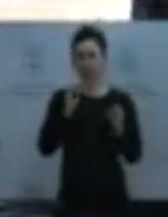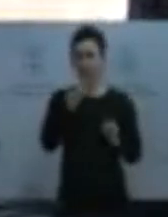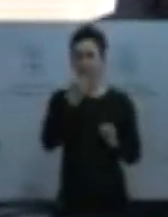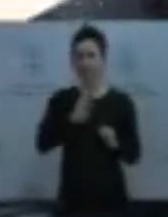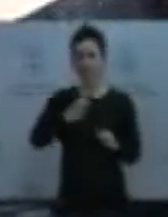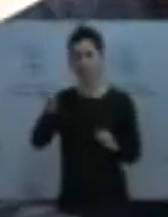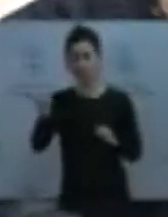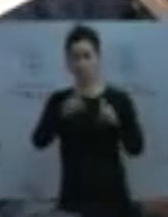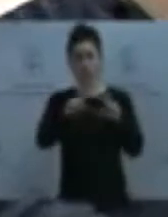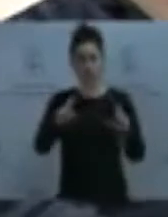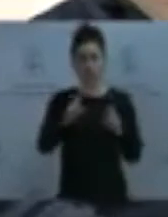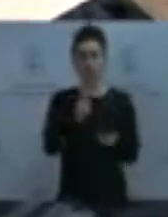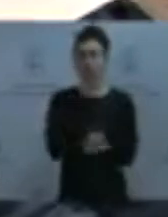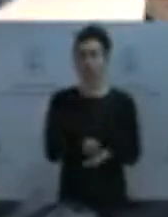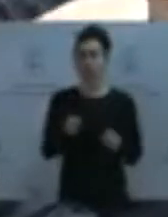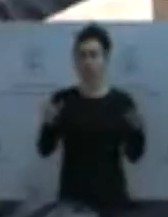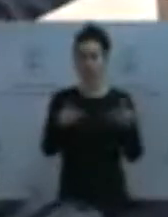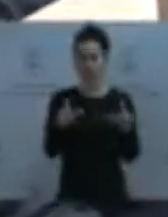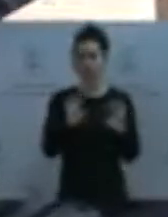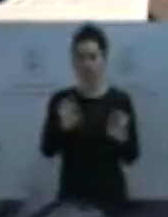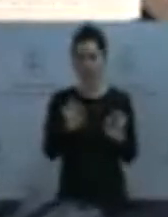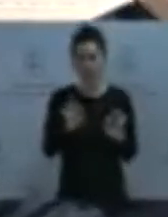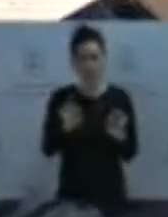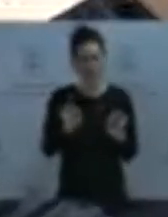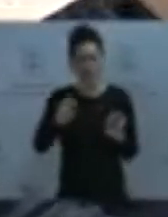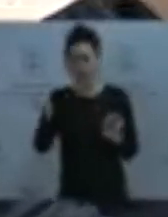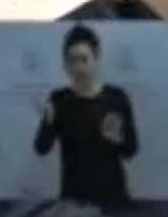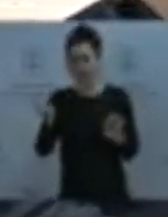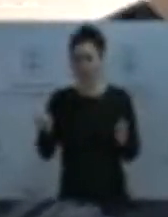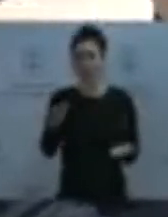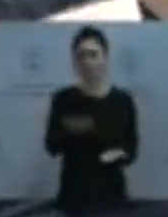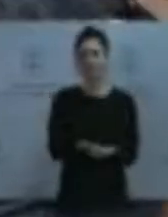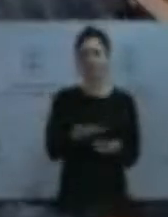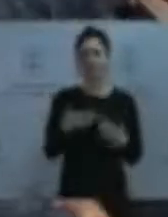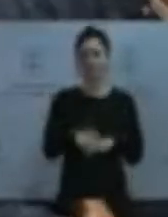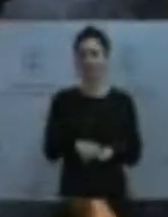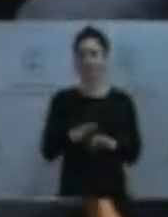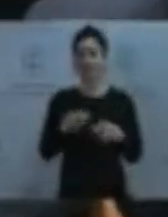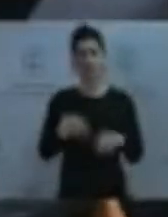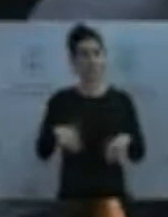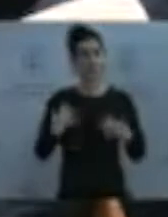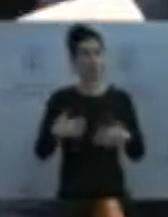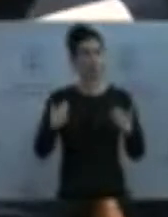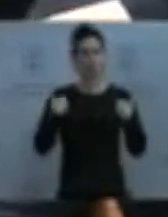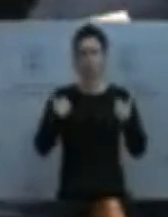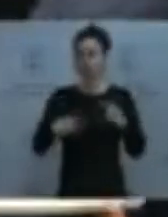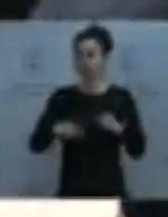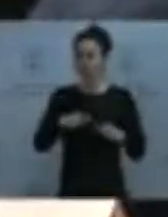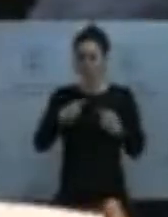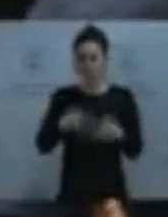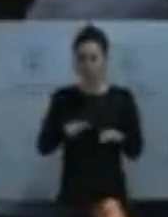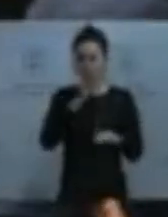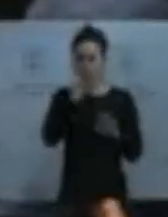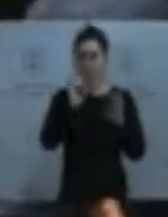pedido el acceso a la red, habría puesto en un serio aprieto a sus gestores, ya que este servicio está dimensionado para un único